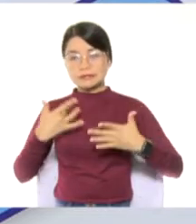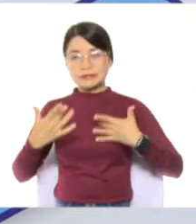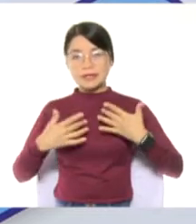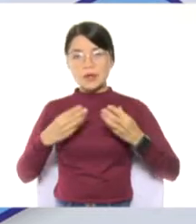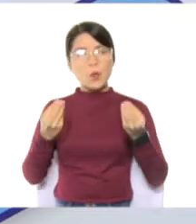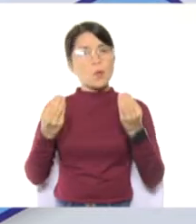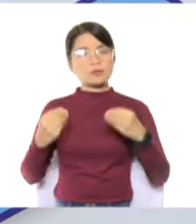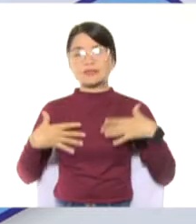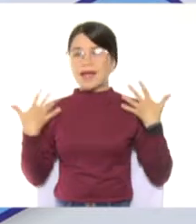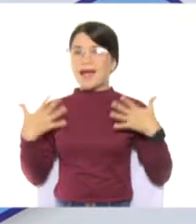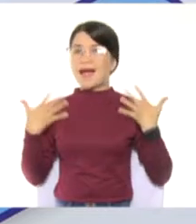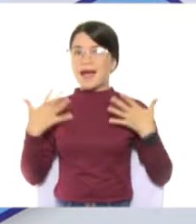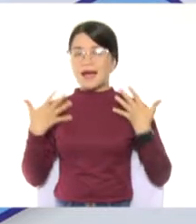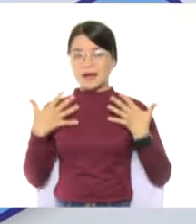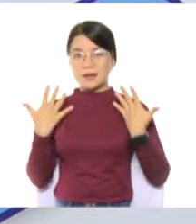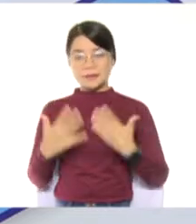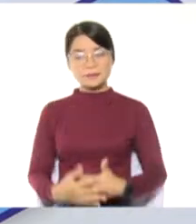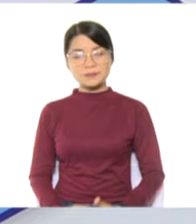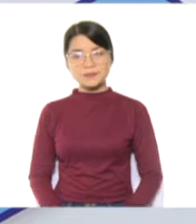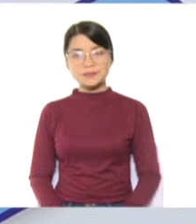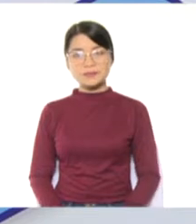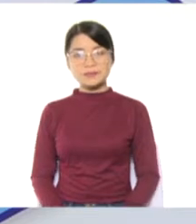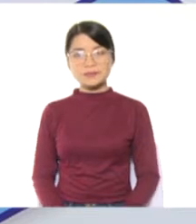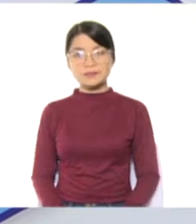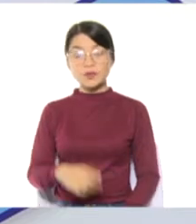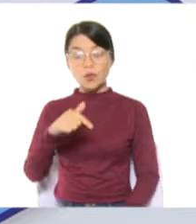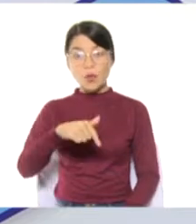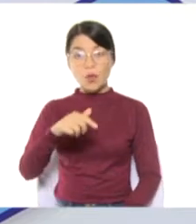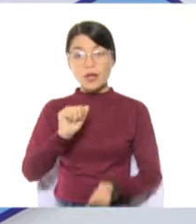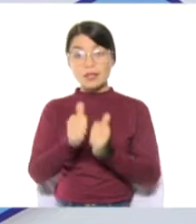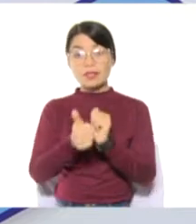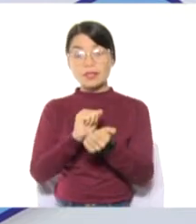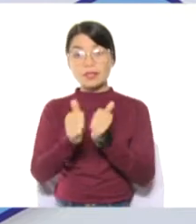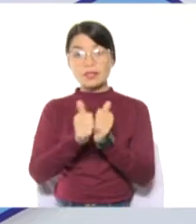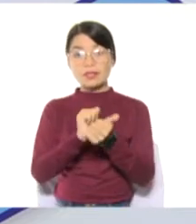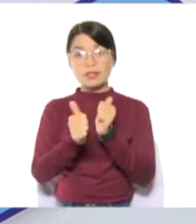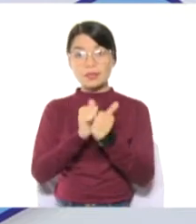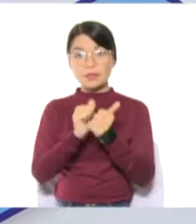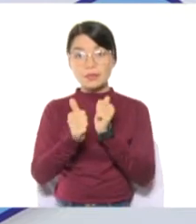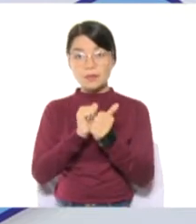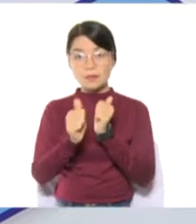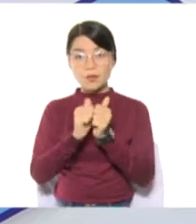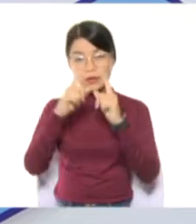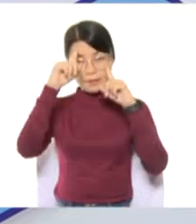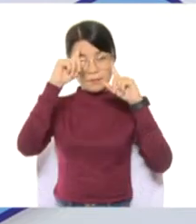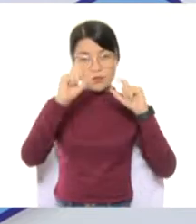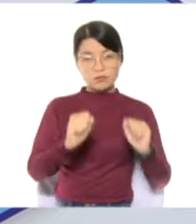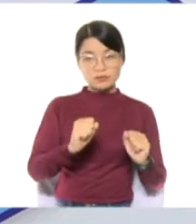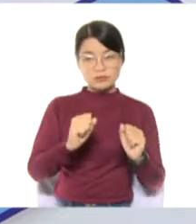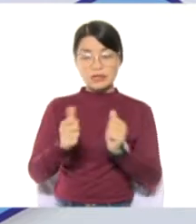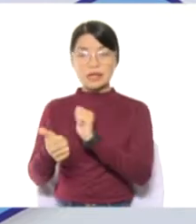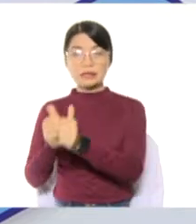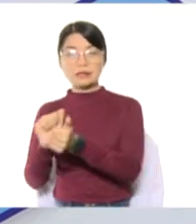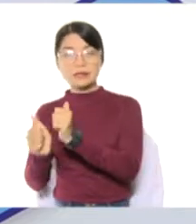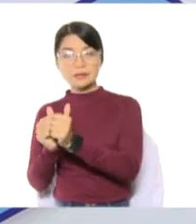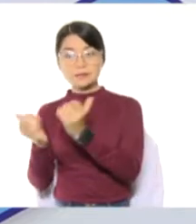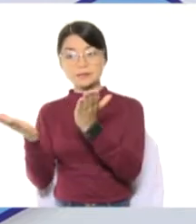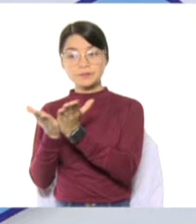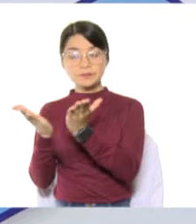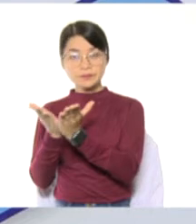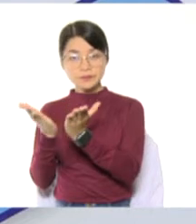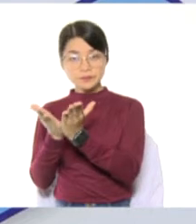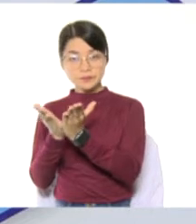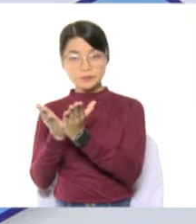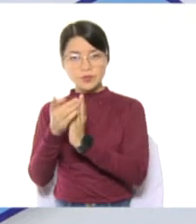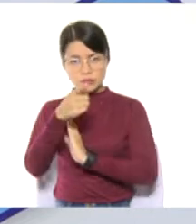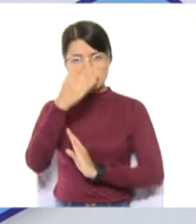de hoy vamos a hablar del deporte del alto rendimiento y el deporte escolar. ¿Han escuchado ustedes hablar acerca del